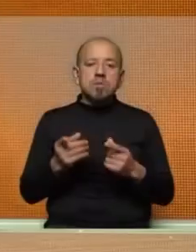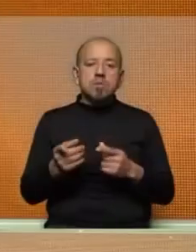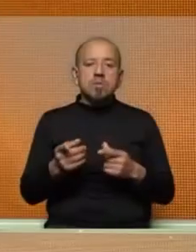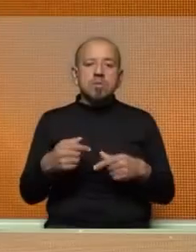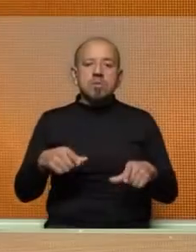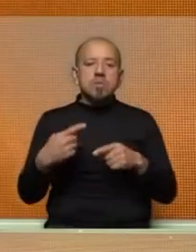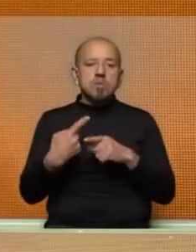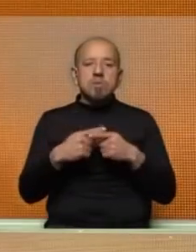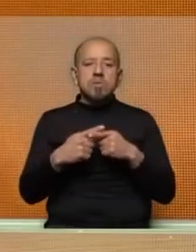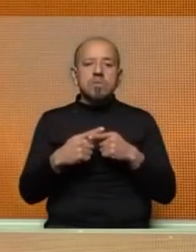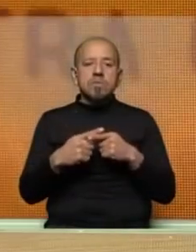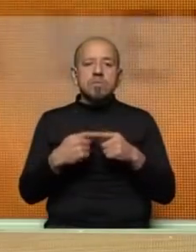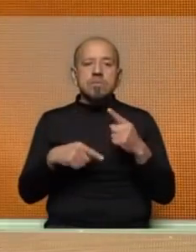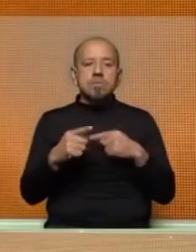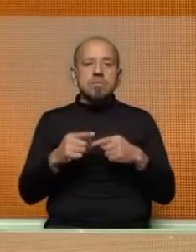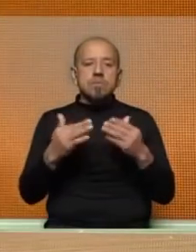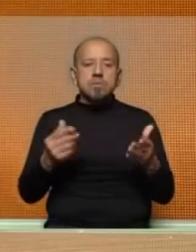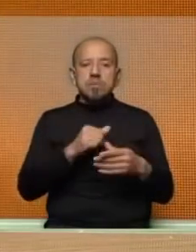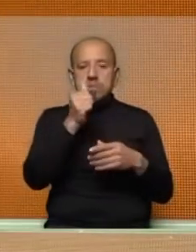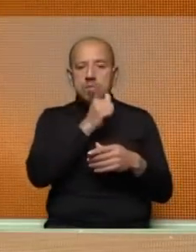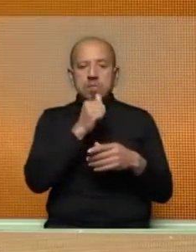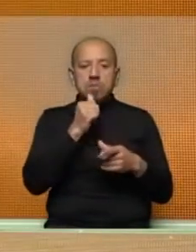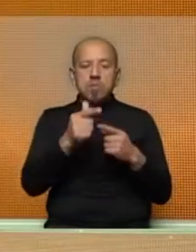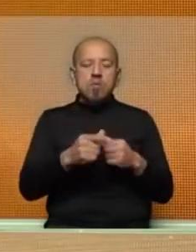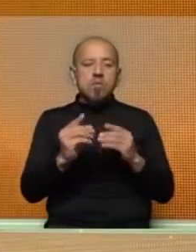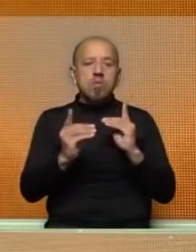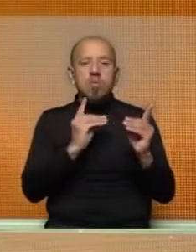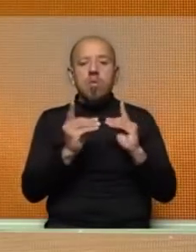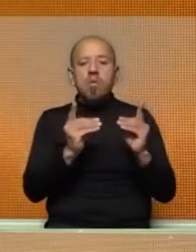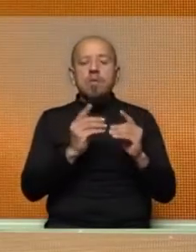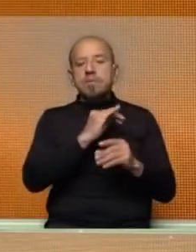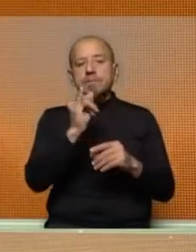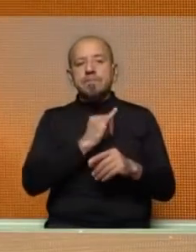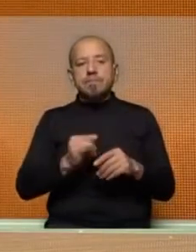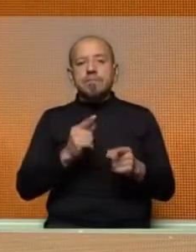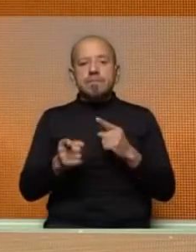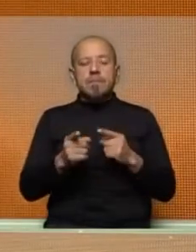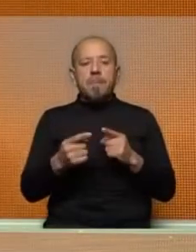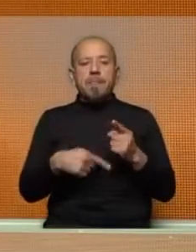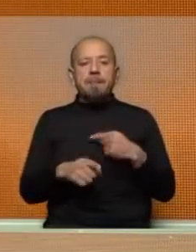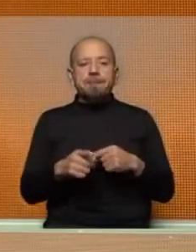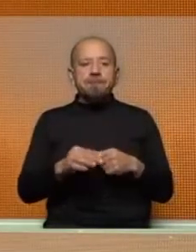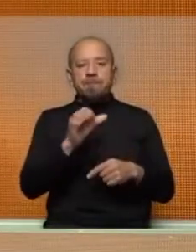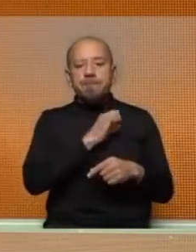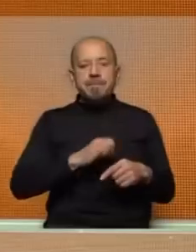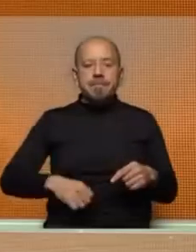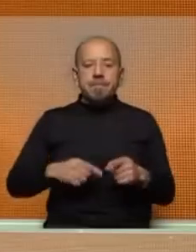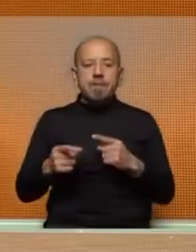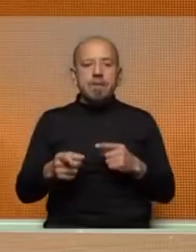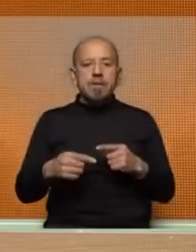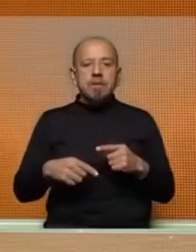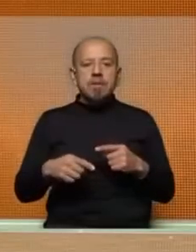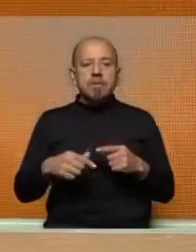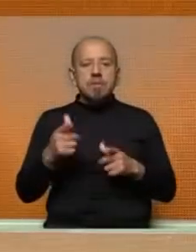de discusión en que el camino siempre debe ser el diálogo la paz y que sea en conjunto estado y